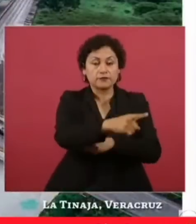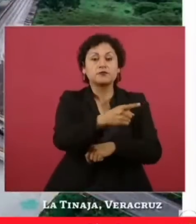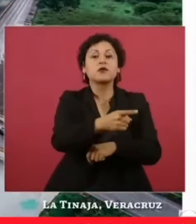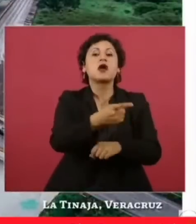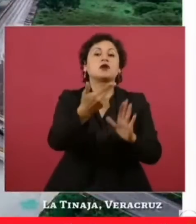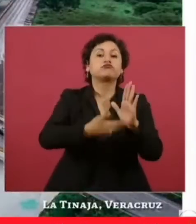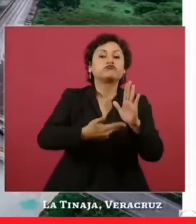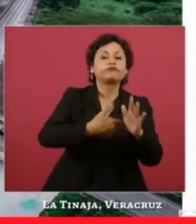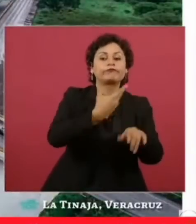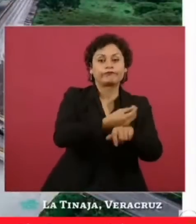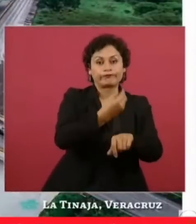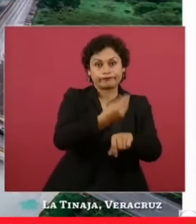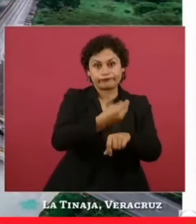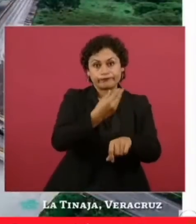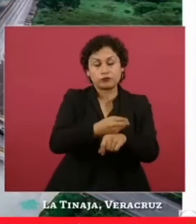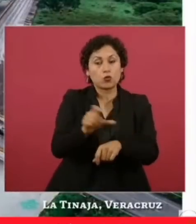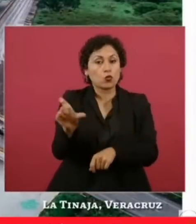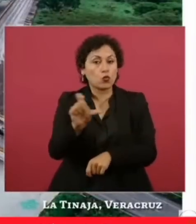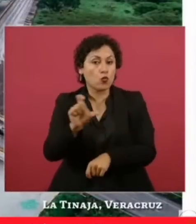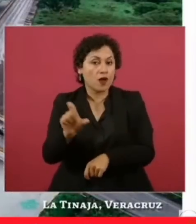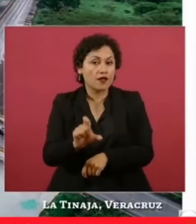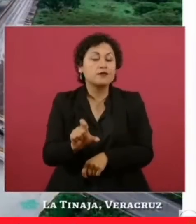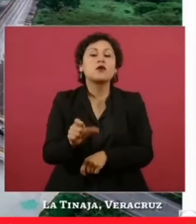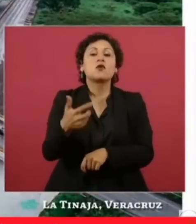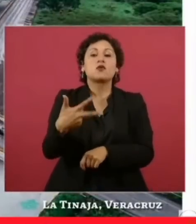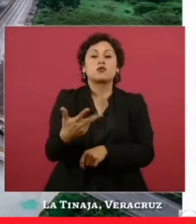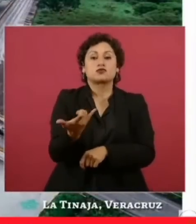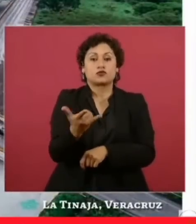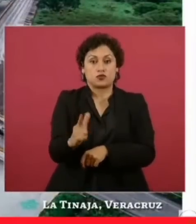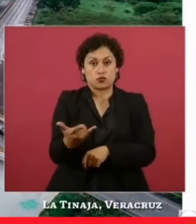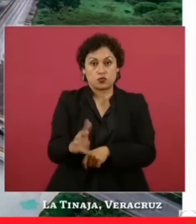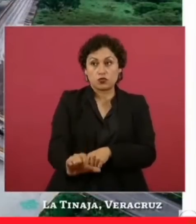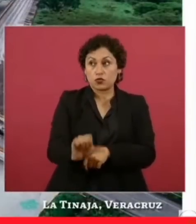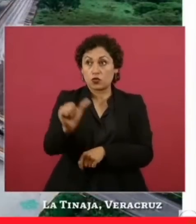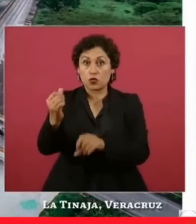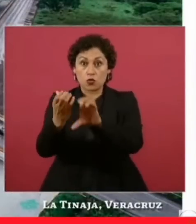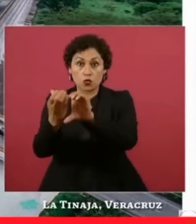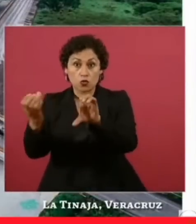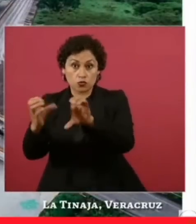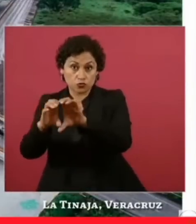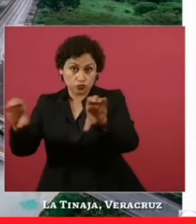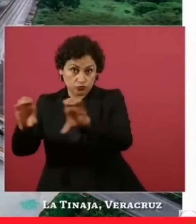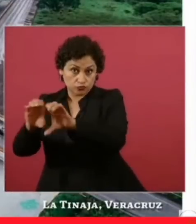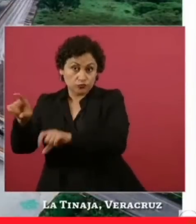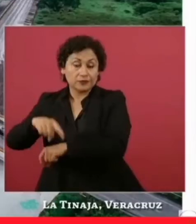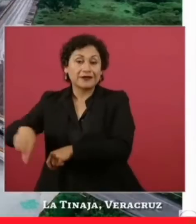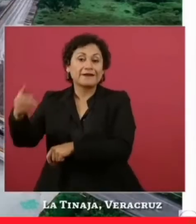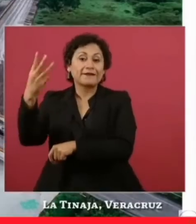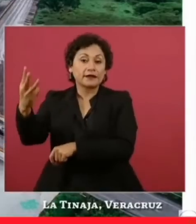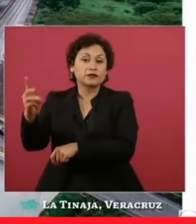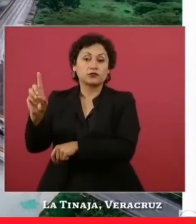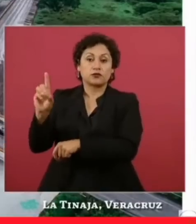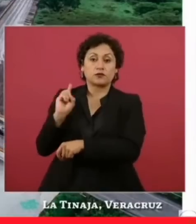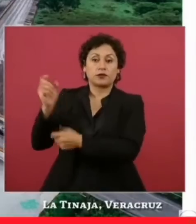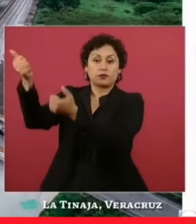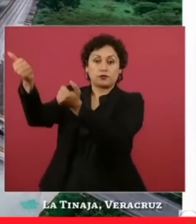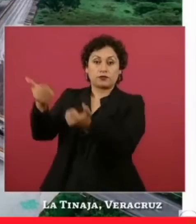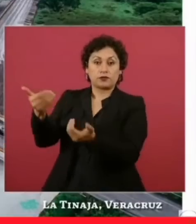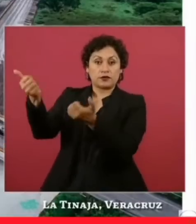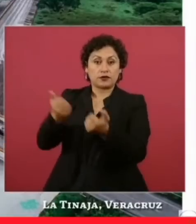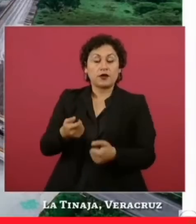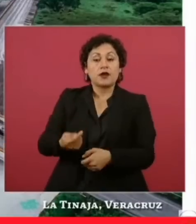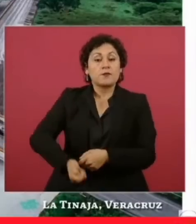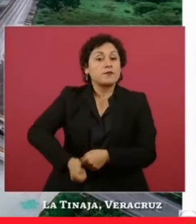la mañana del sábado 8 de julio. Los otros 3 vagones llegaron el domingo. Se trata del primer tren